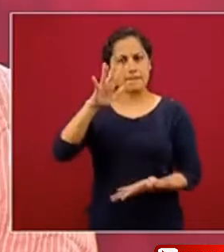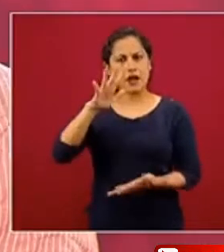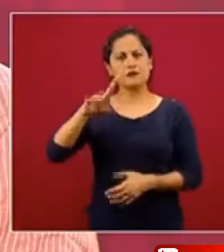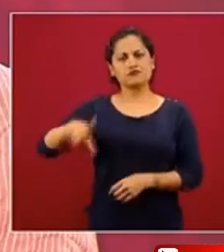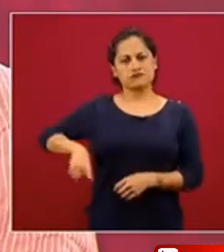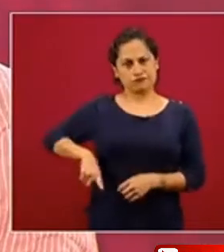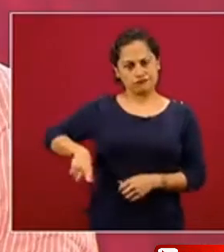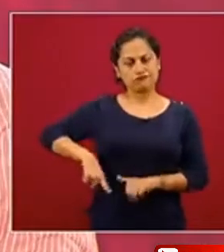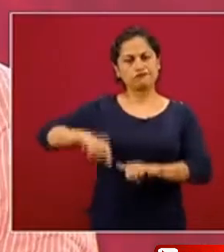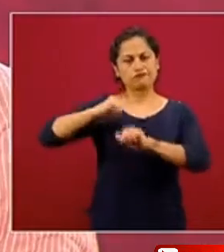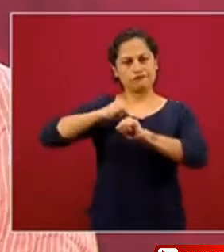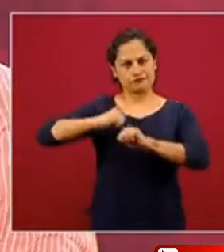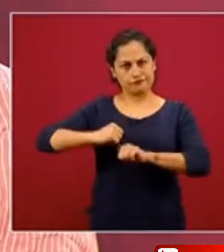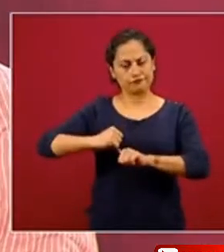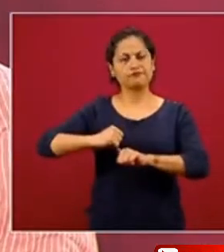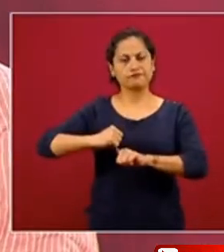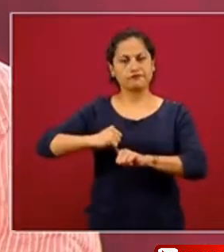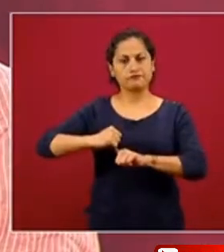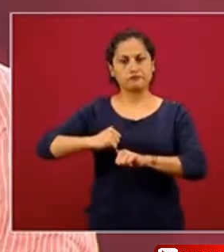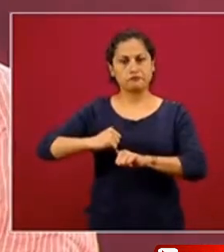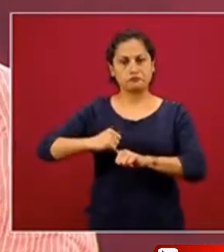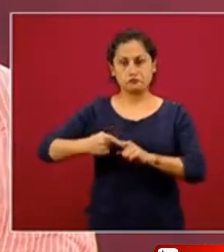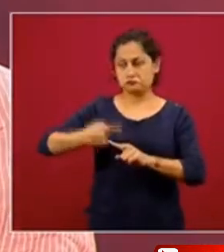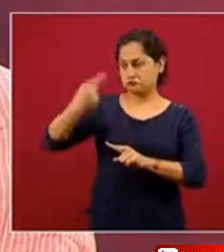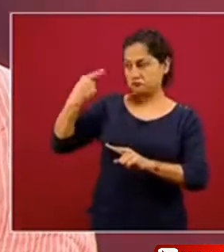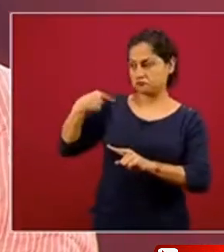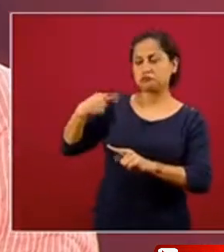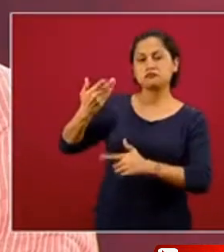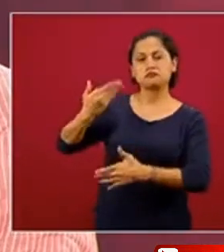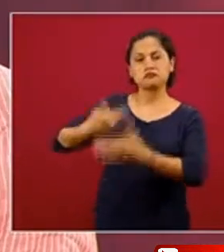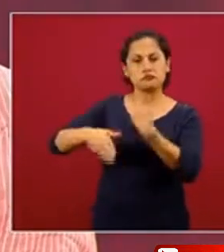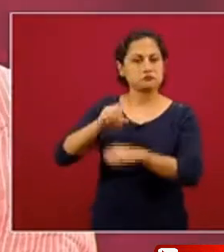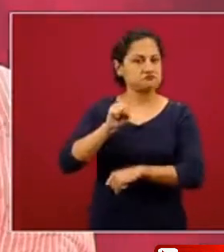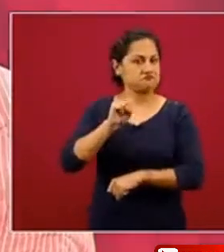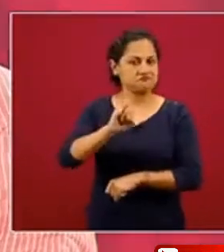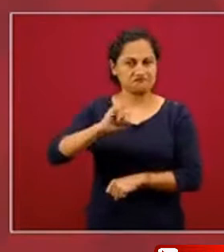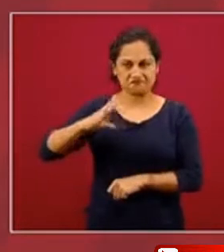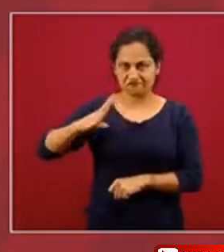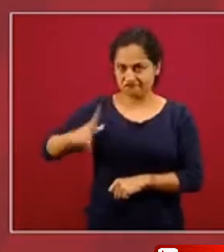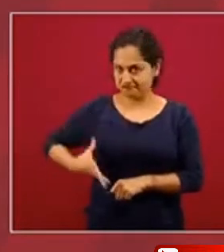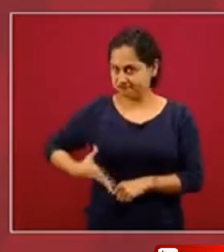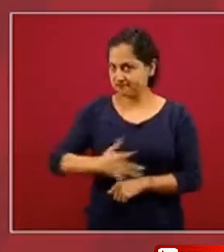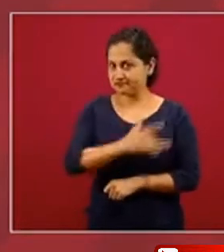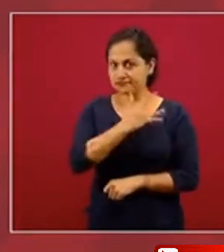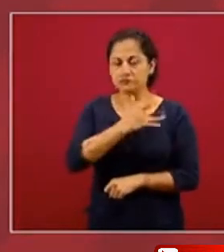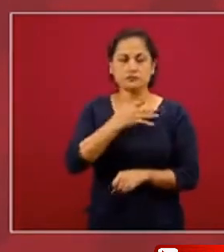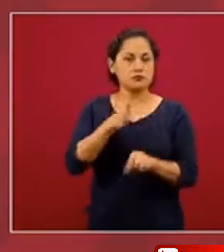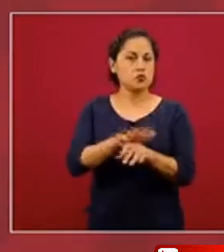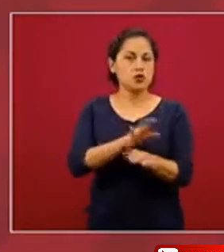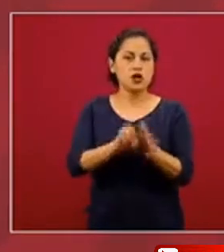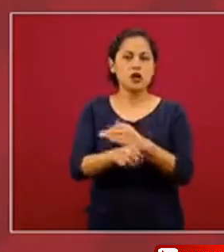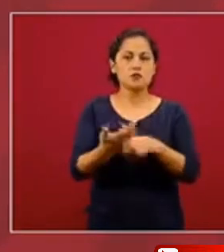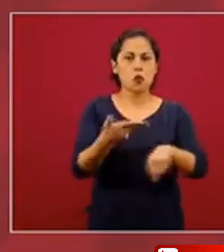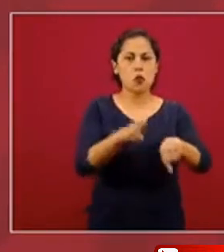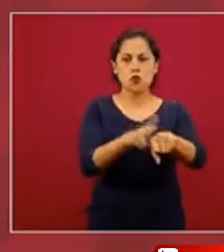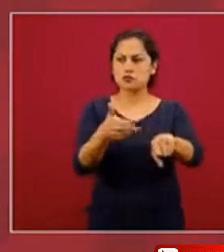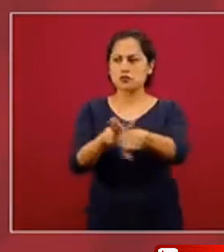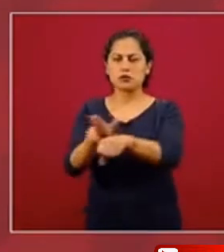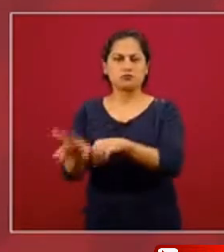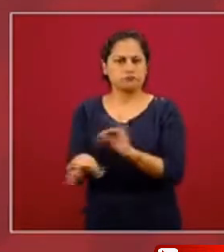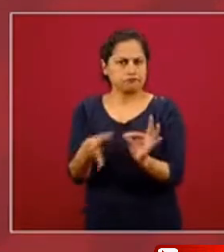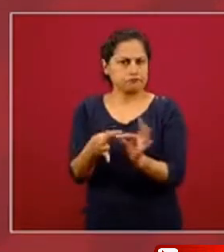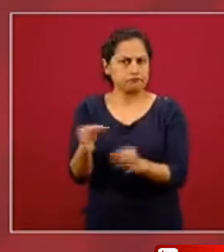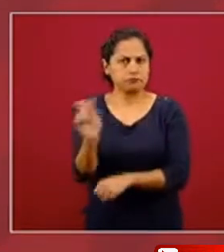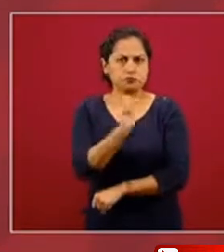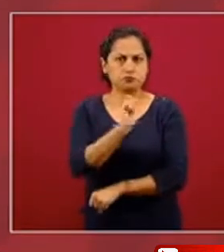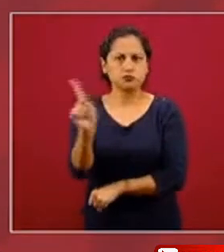importantes desarrollos que son dignos de orgullo, tenemos un sistema hospitalario muy competente,